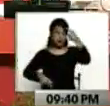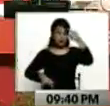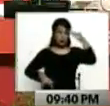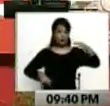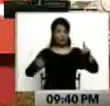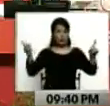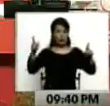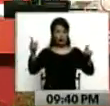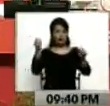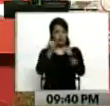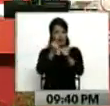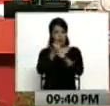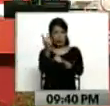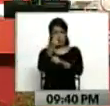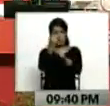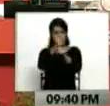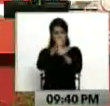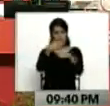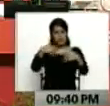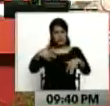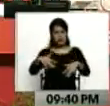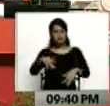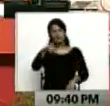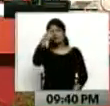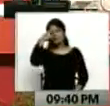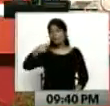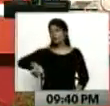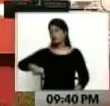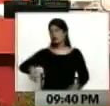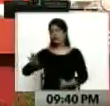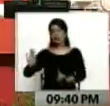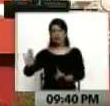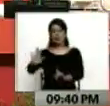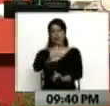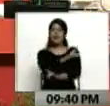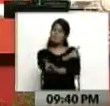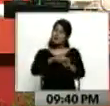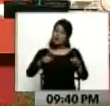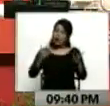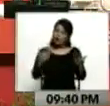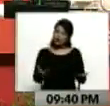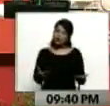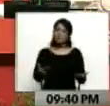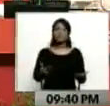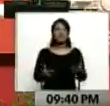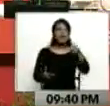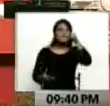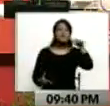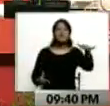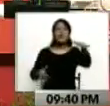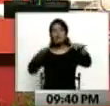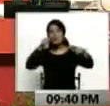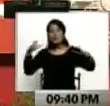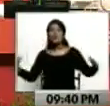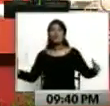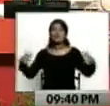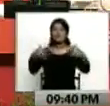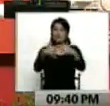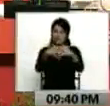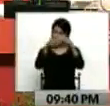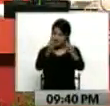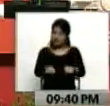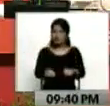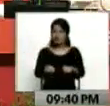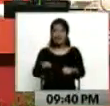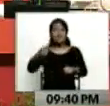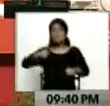Fidel comandante Chávez los presidentes son los presidentes Pero hay en este momento una Unión de los pueblos